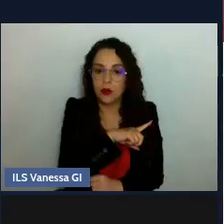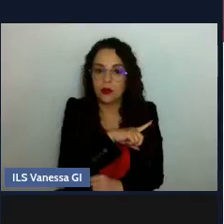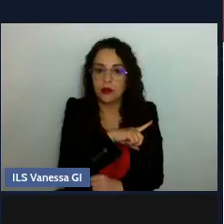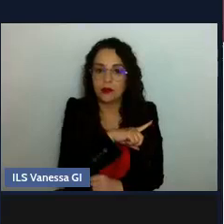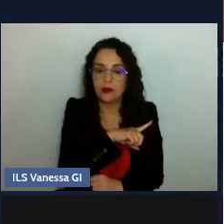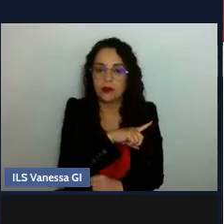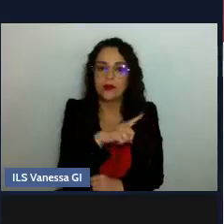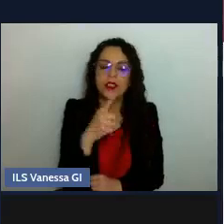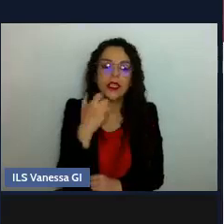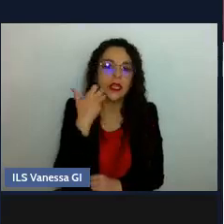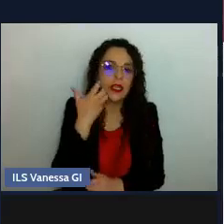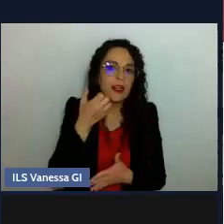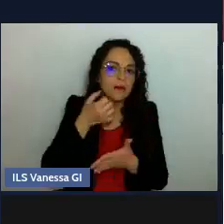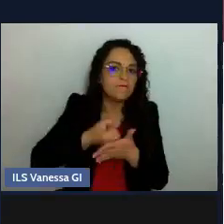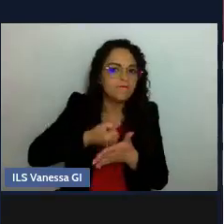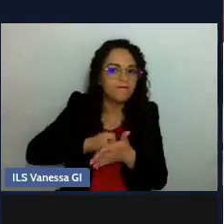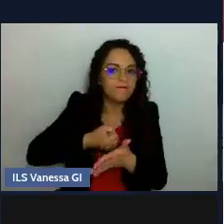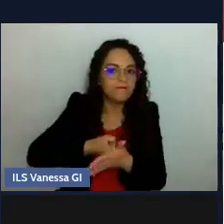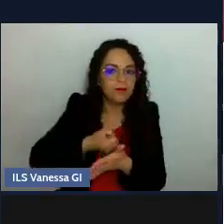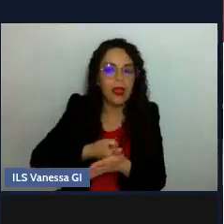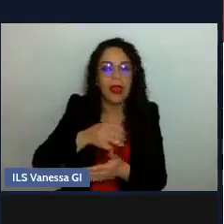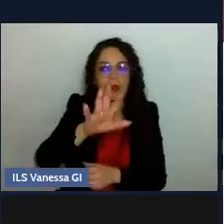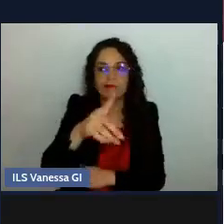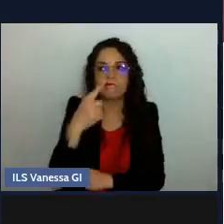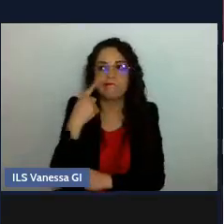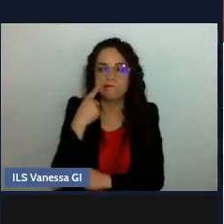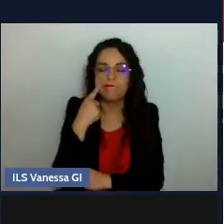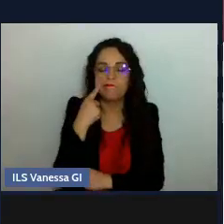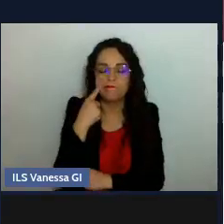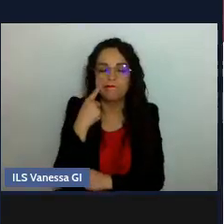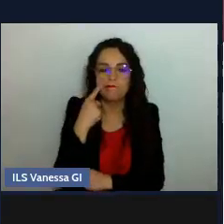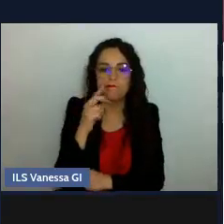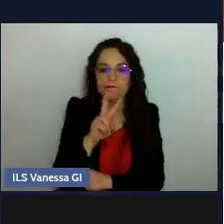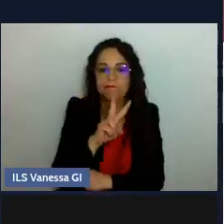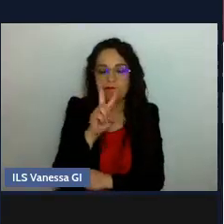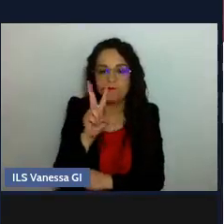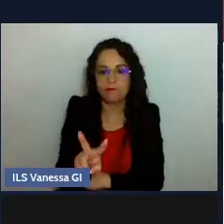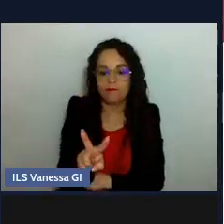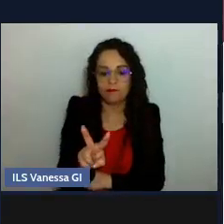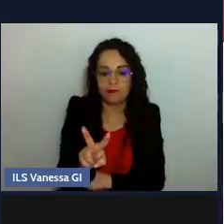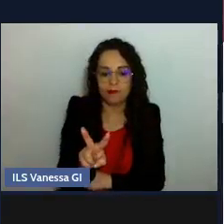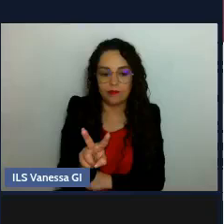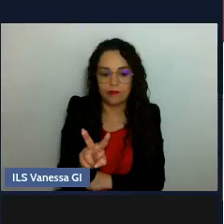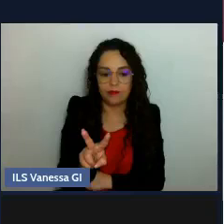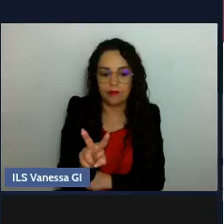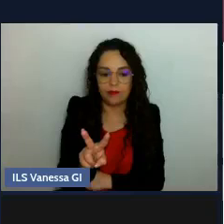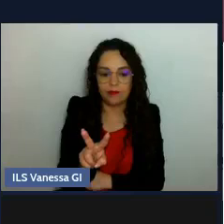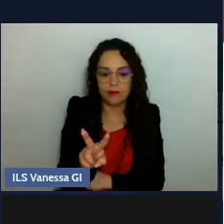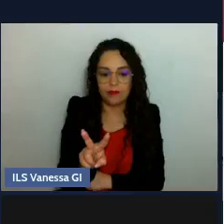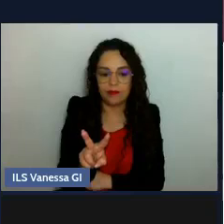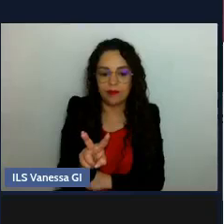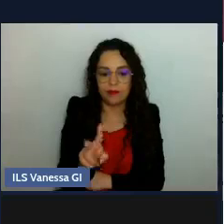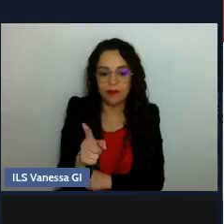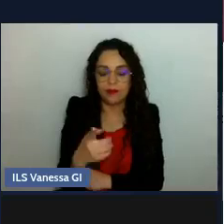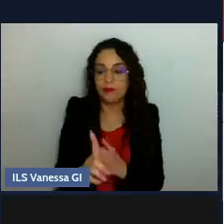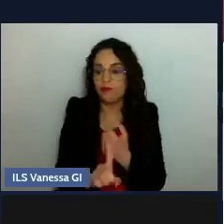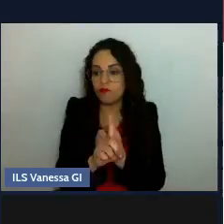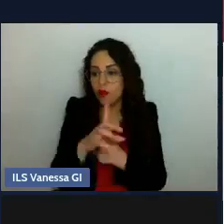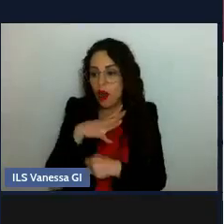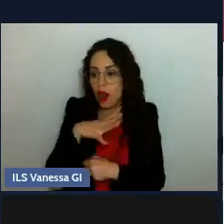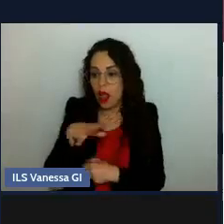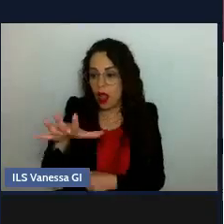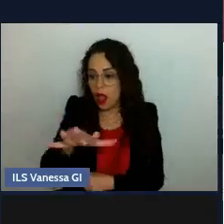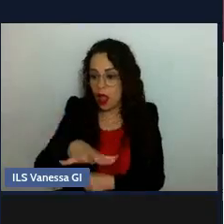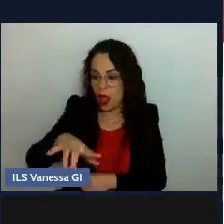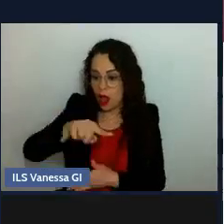intentamos subsanar ciertas situaciones que vive esta colonia. Trabajamos de la mano con